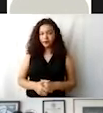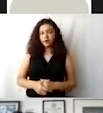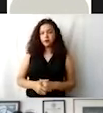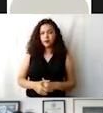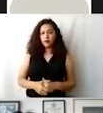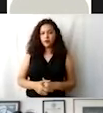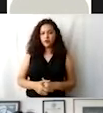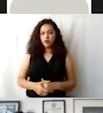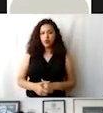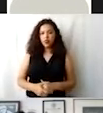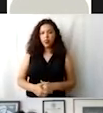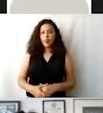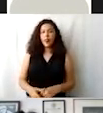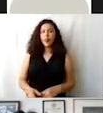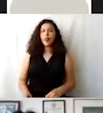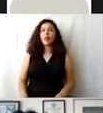¿Sí?